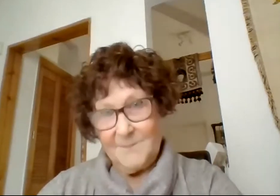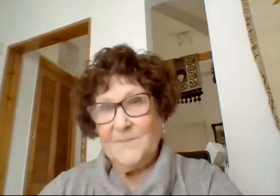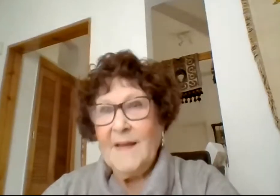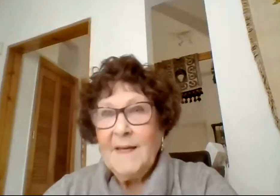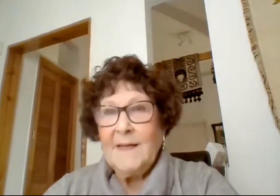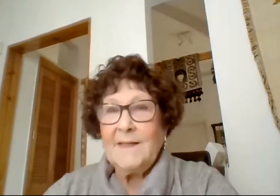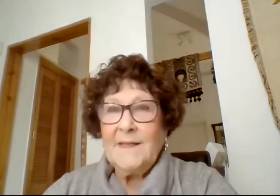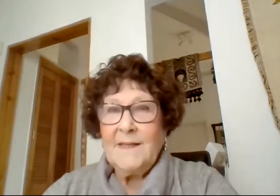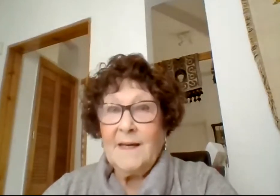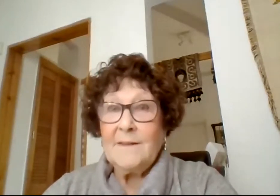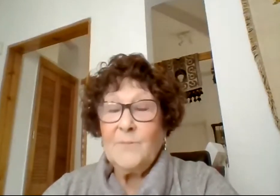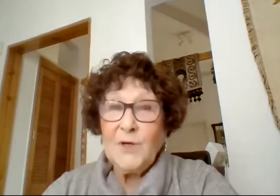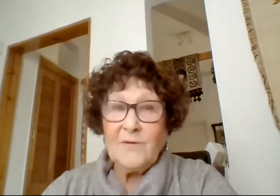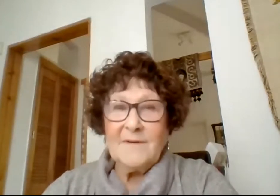Zukareva.